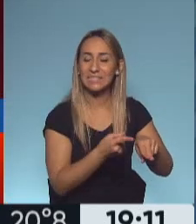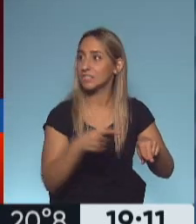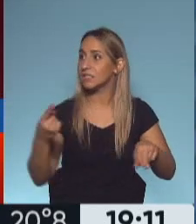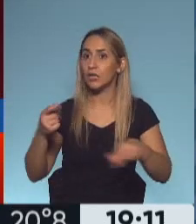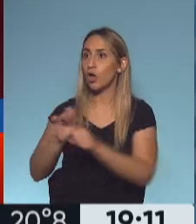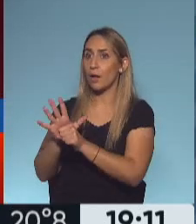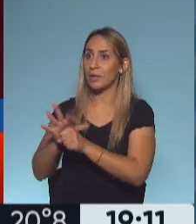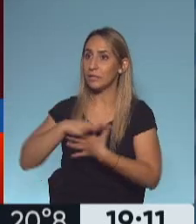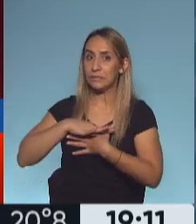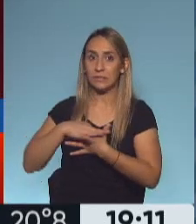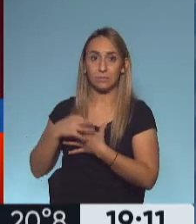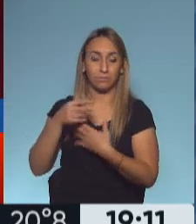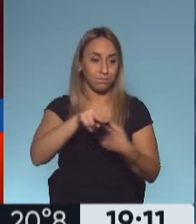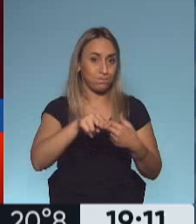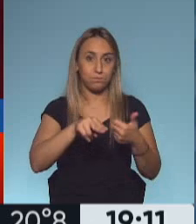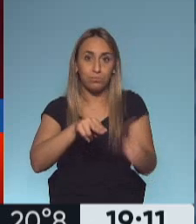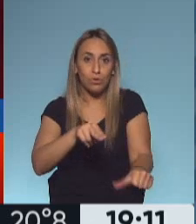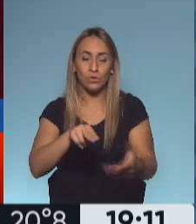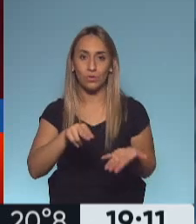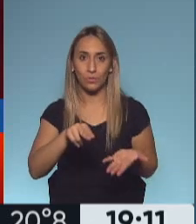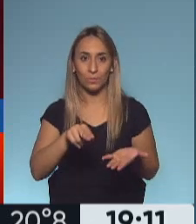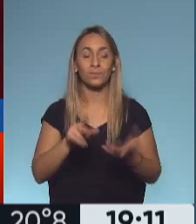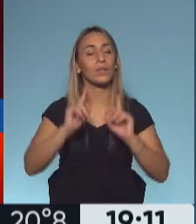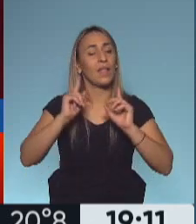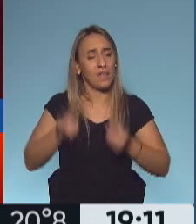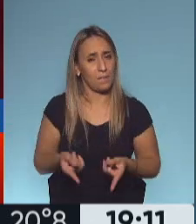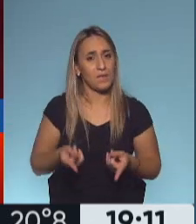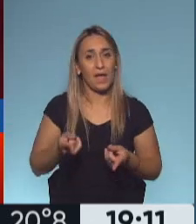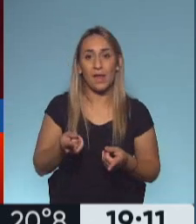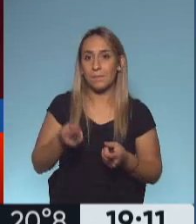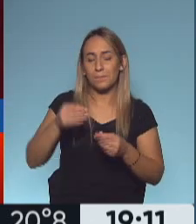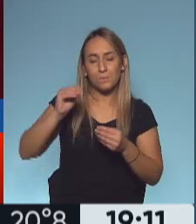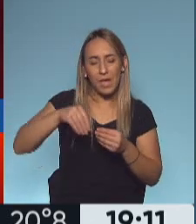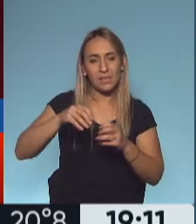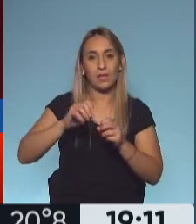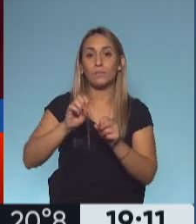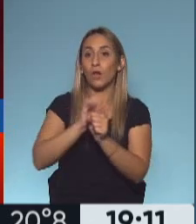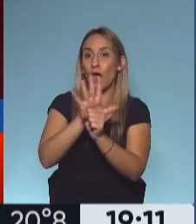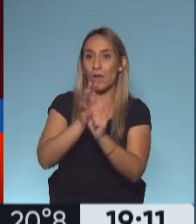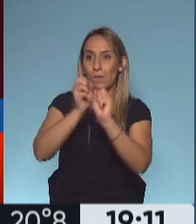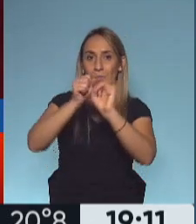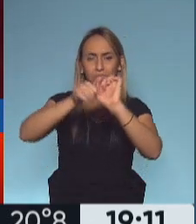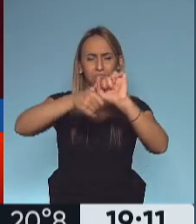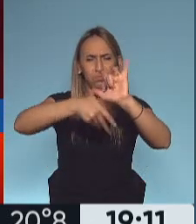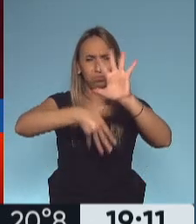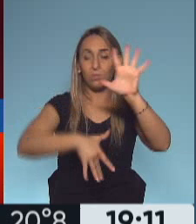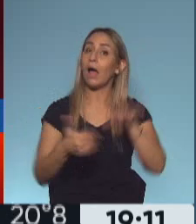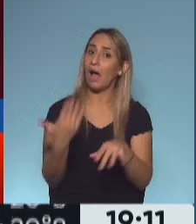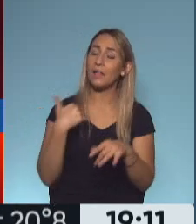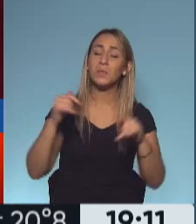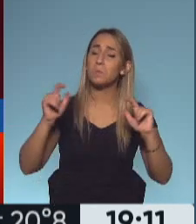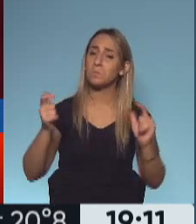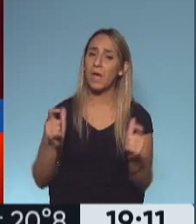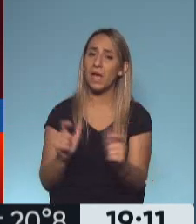también en relación a lo que significa la posibilidad de expansión. Habían disminuido durante la disminución de